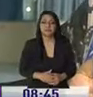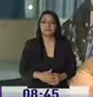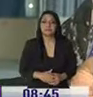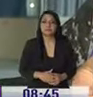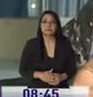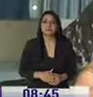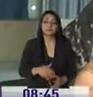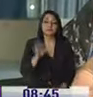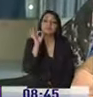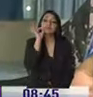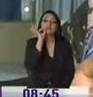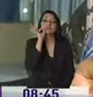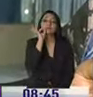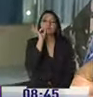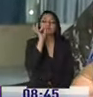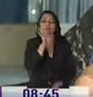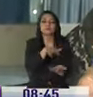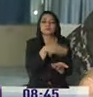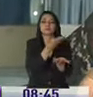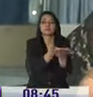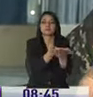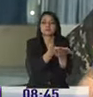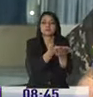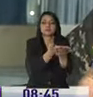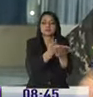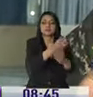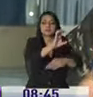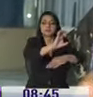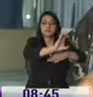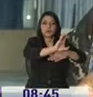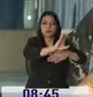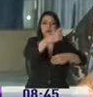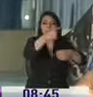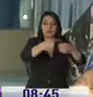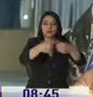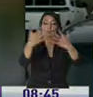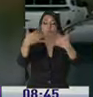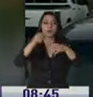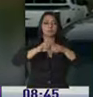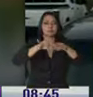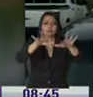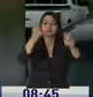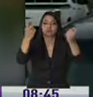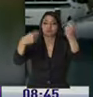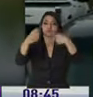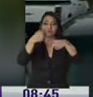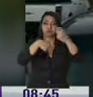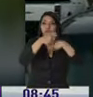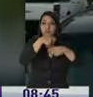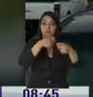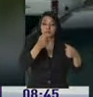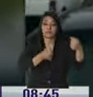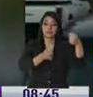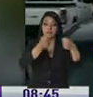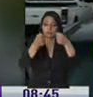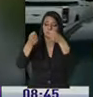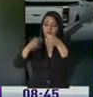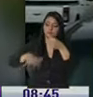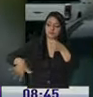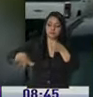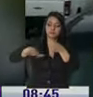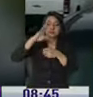como destino el microtráfico en las ciudades de Quito y Guayaquil. El vehículo fue llevado a los patios de la policía, donde luego de un